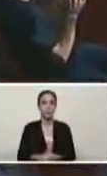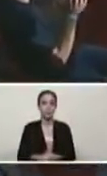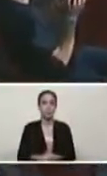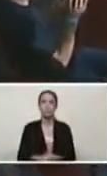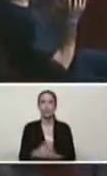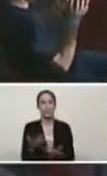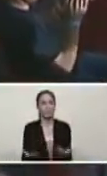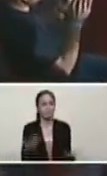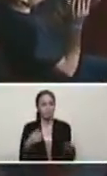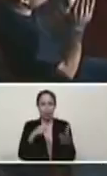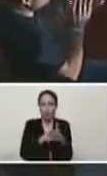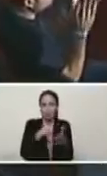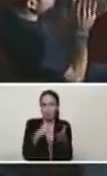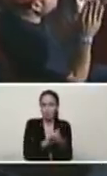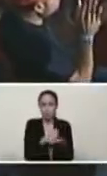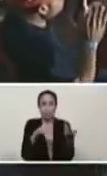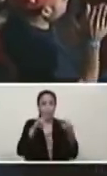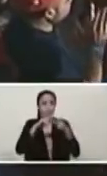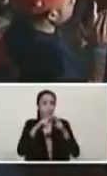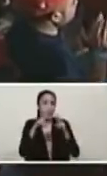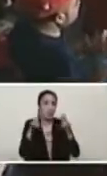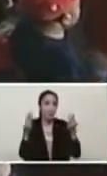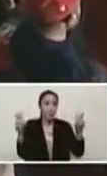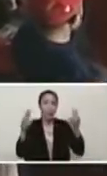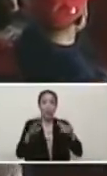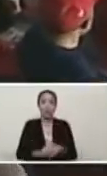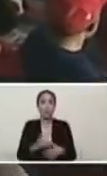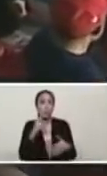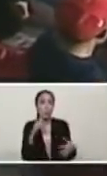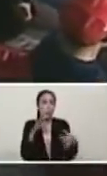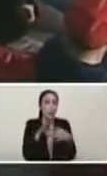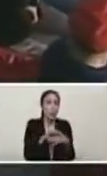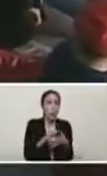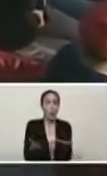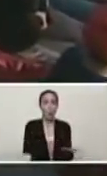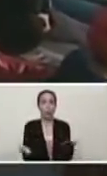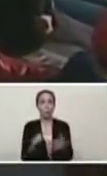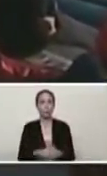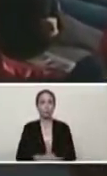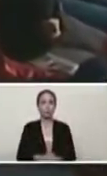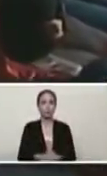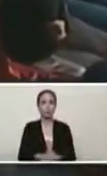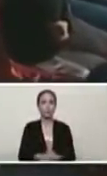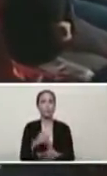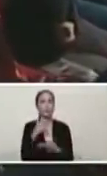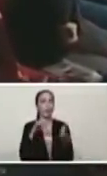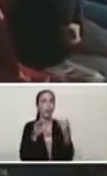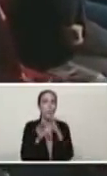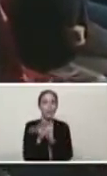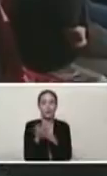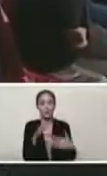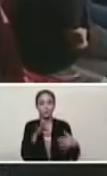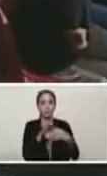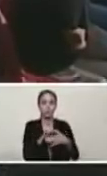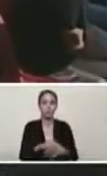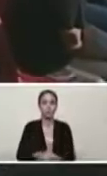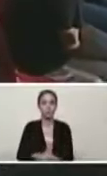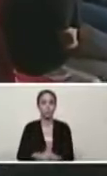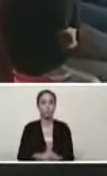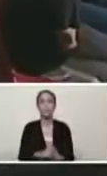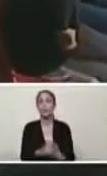la lucha de los países de Latinoamérica, por la unidad de los países de Latinoamérica, por la unidad de la patria grande. Además, esta